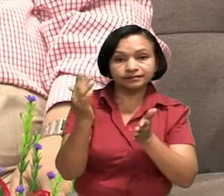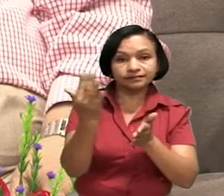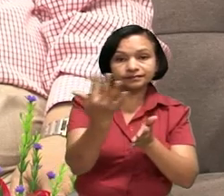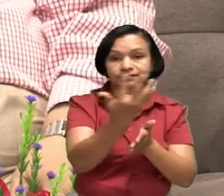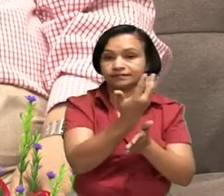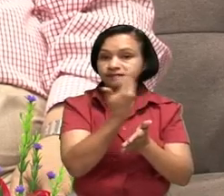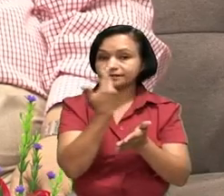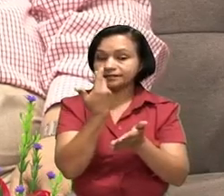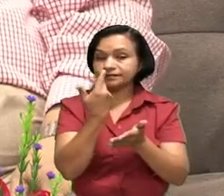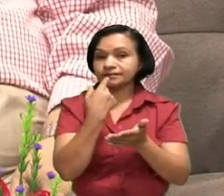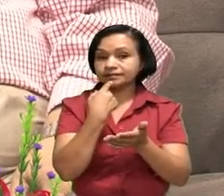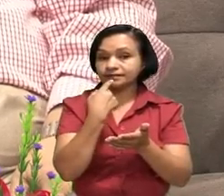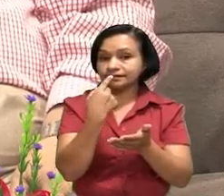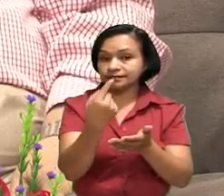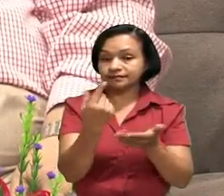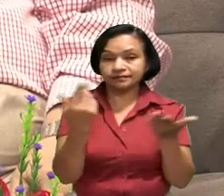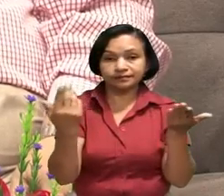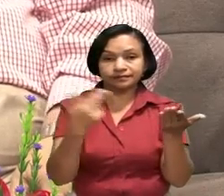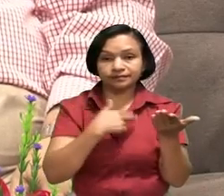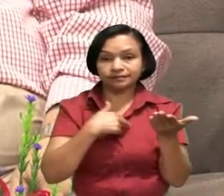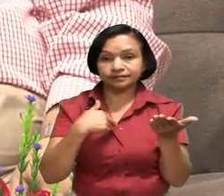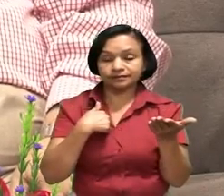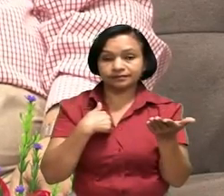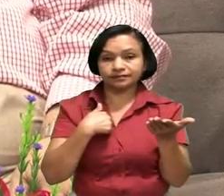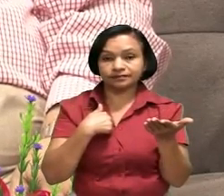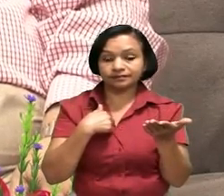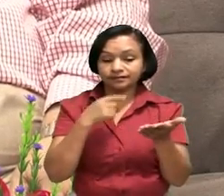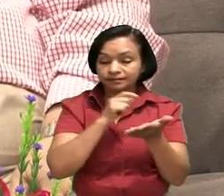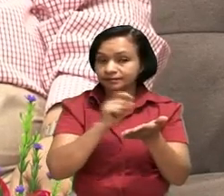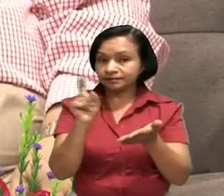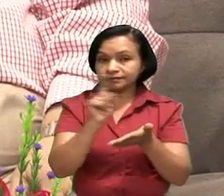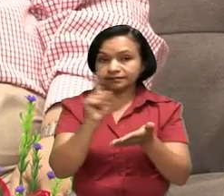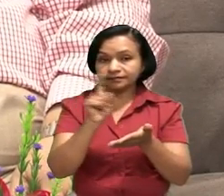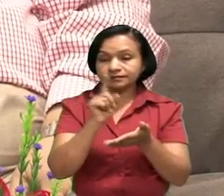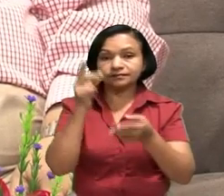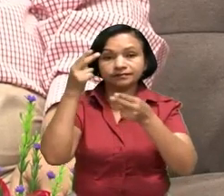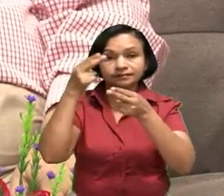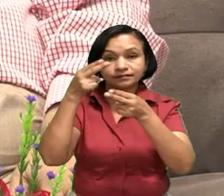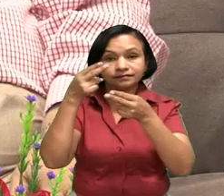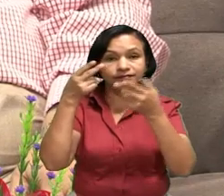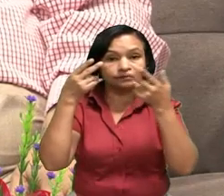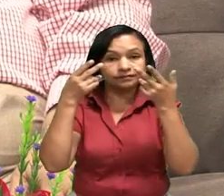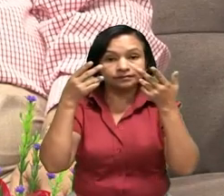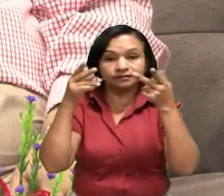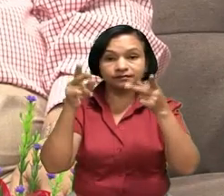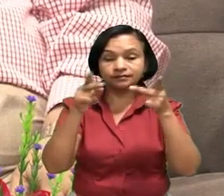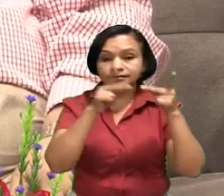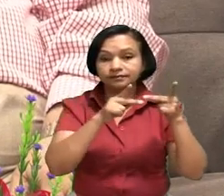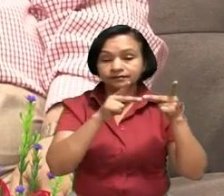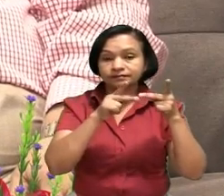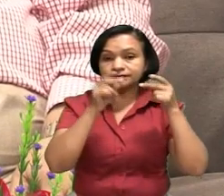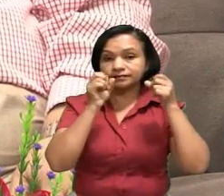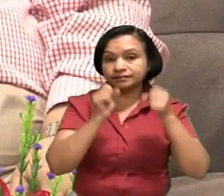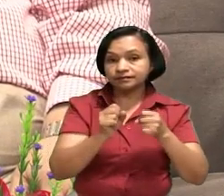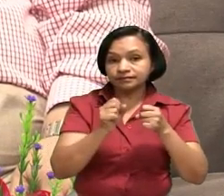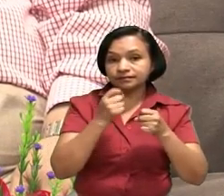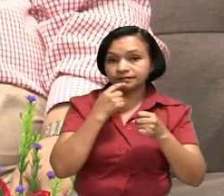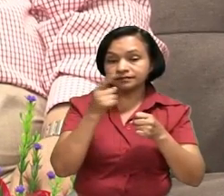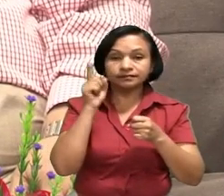como se dice o está escrito en piedra ahora hay nombres pero que dicen mentiras y no necesariamente